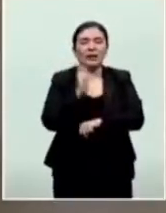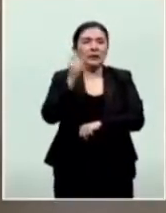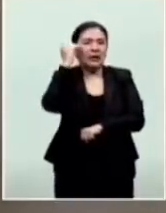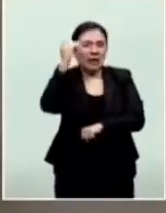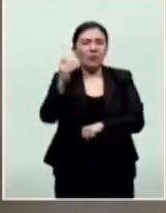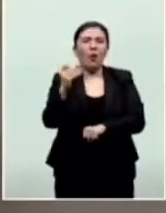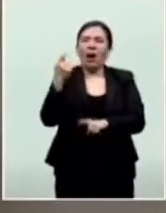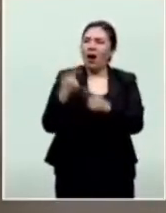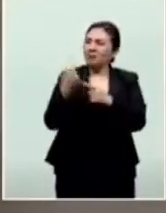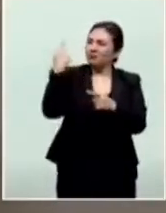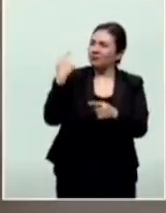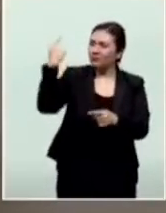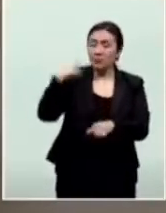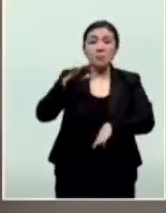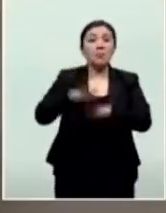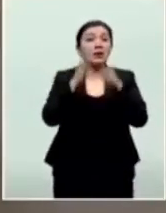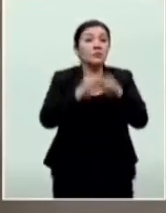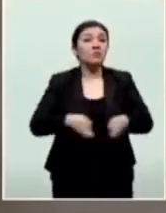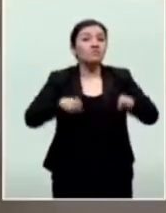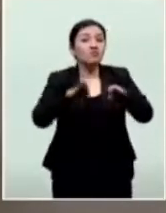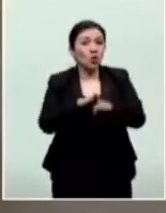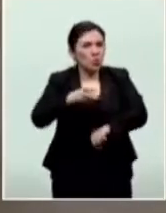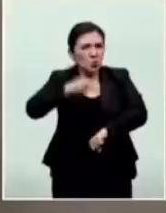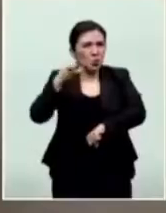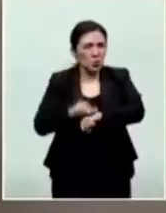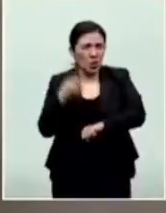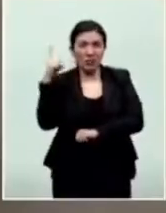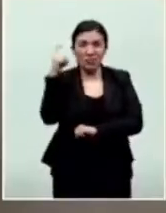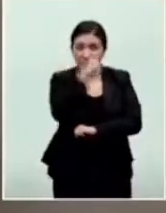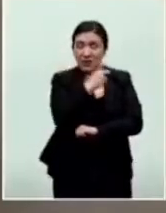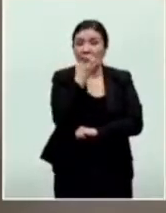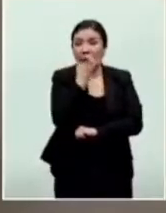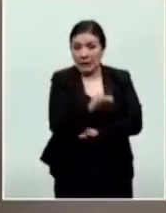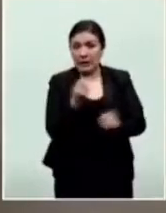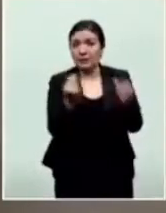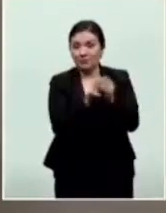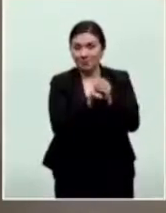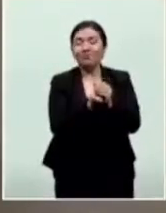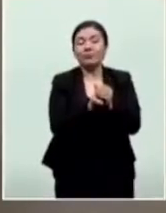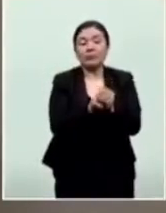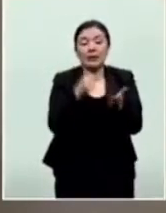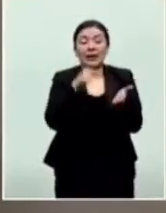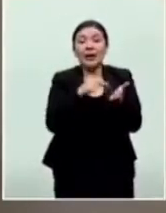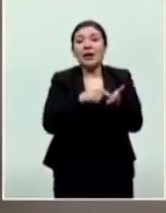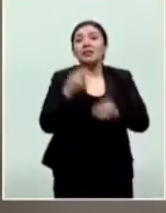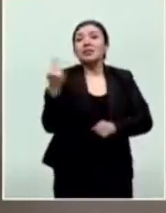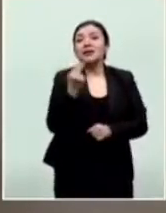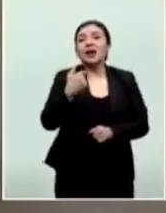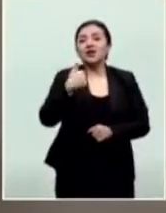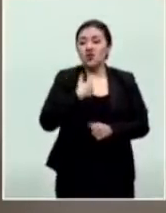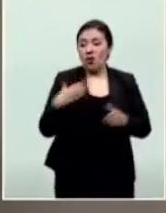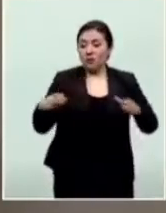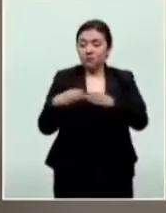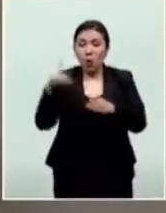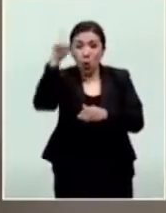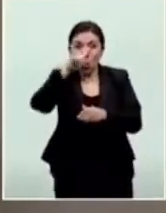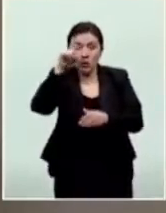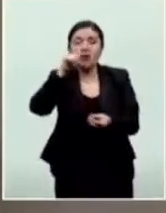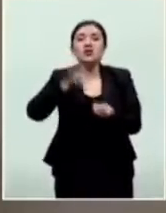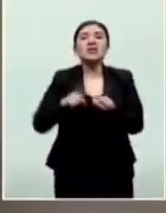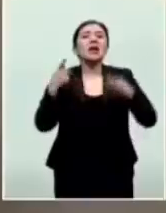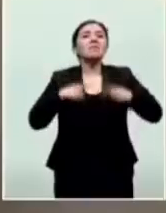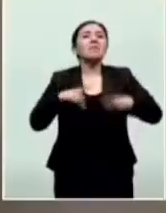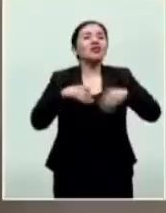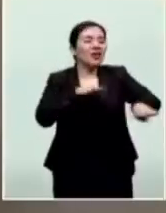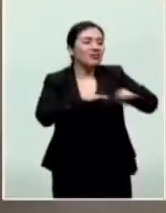de las que se han venido dando, la más importante, la más complicada, y requería yo en el Consejo una gente con un